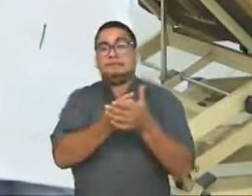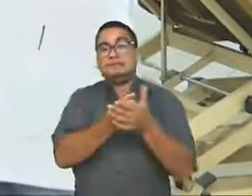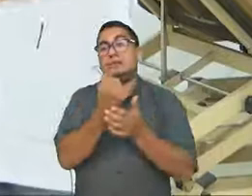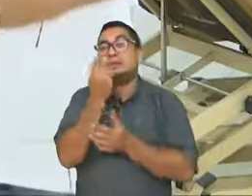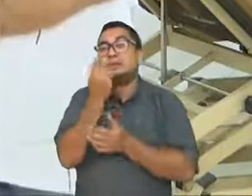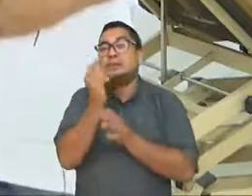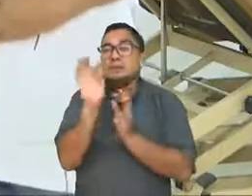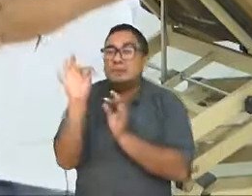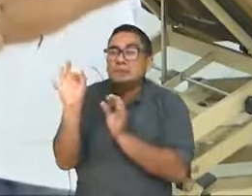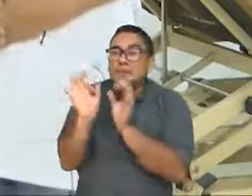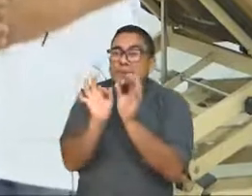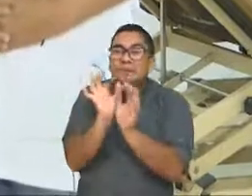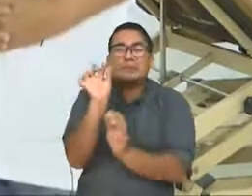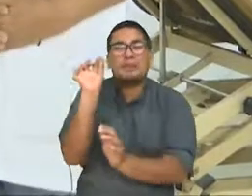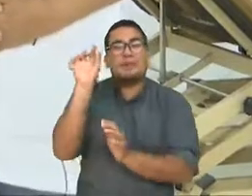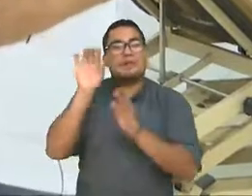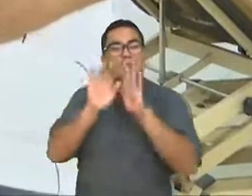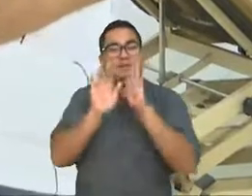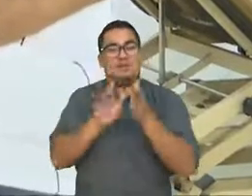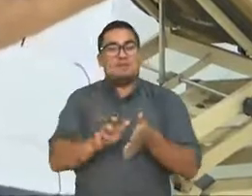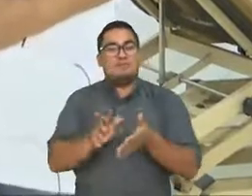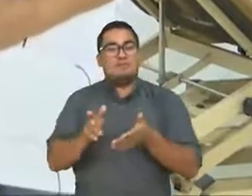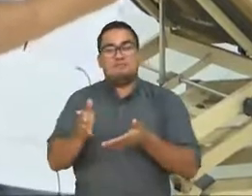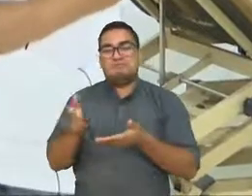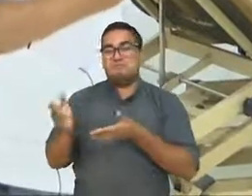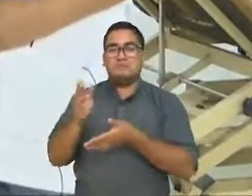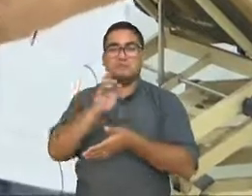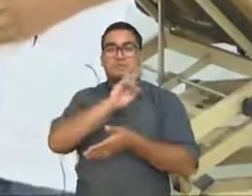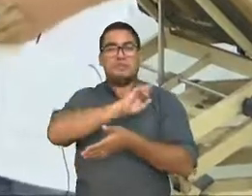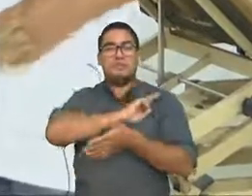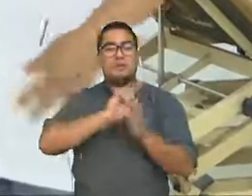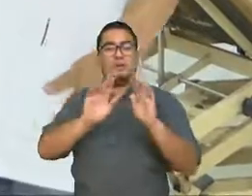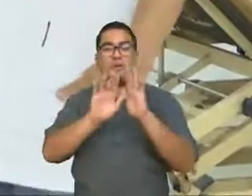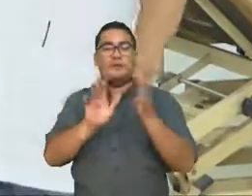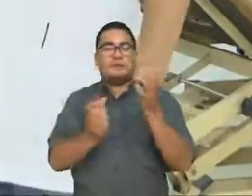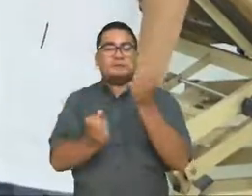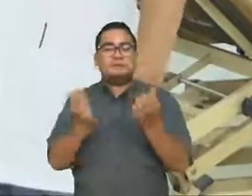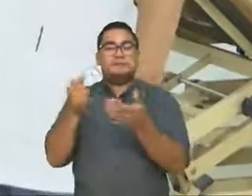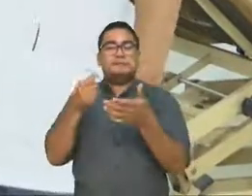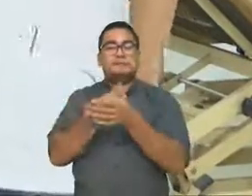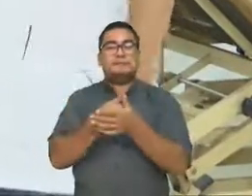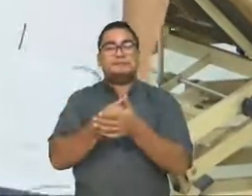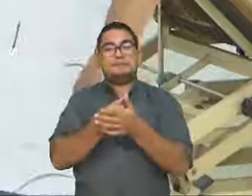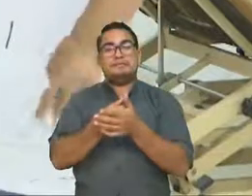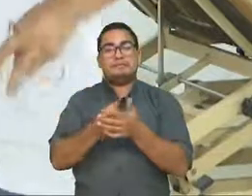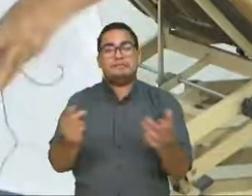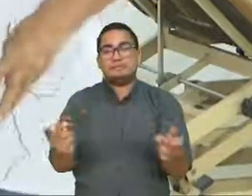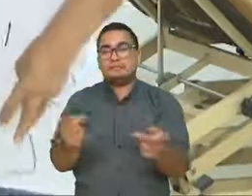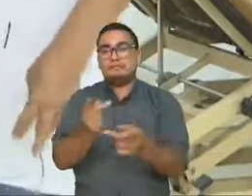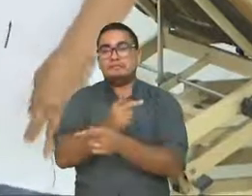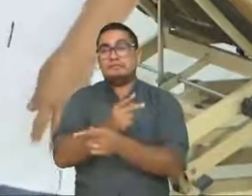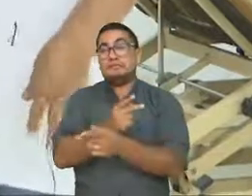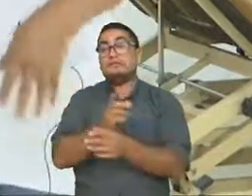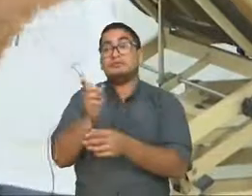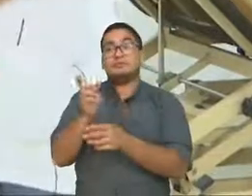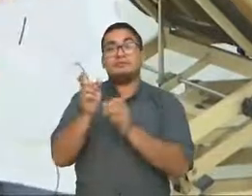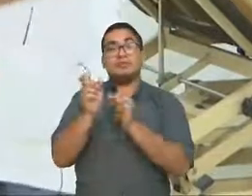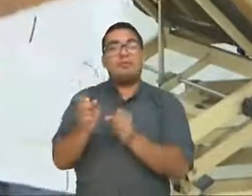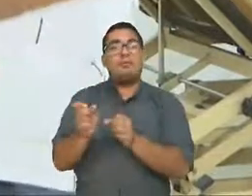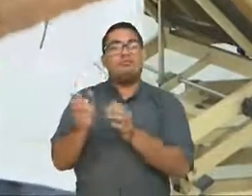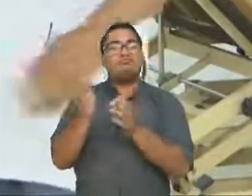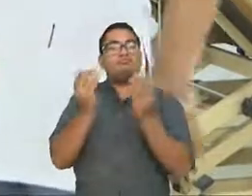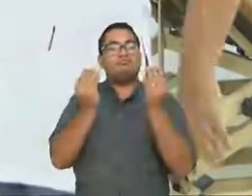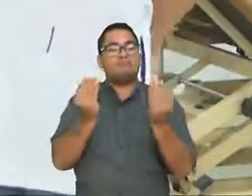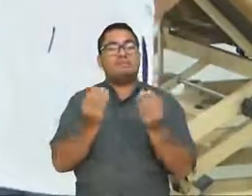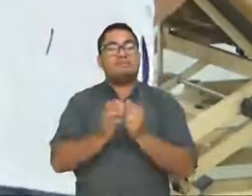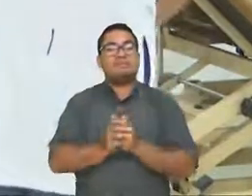muy poco, muy poco. No hemos tenido mujeres accidentadas de tan graves como los hombres. Ahora, ¿cómo es la